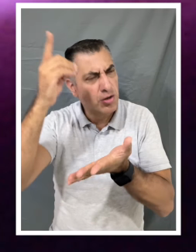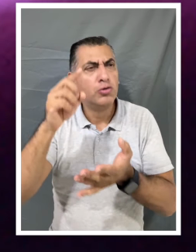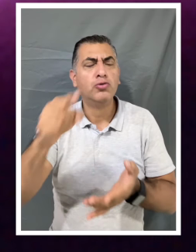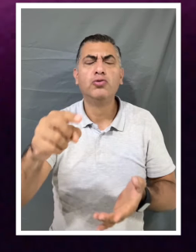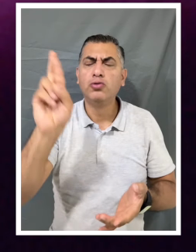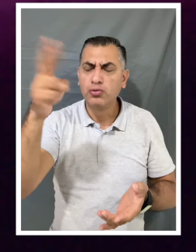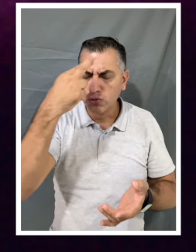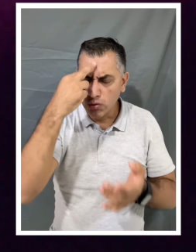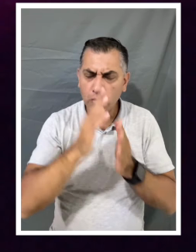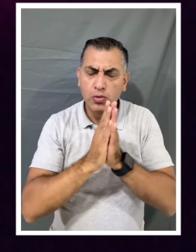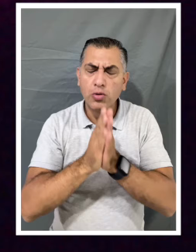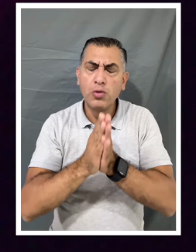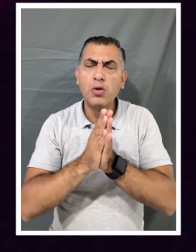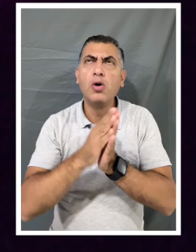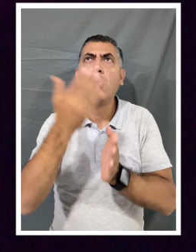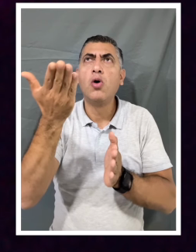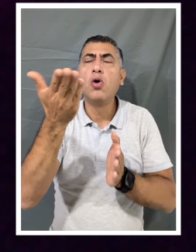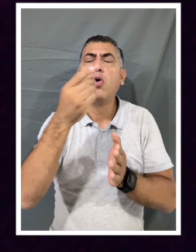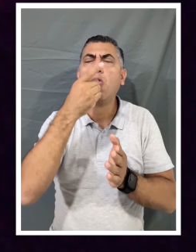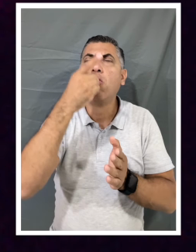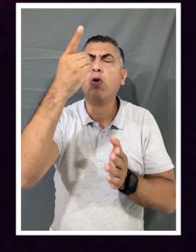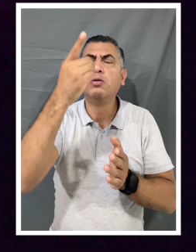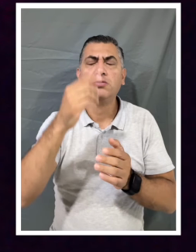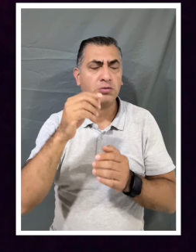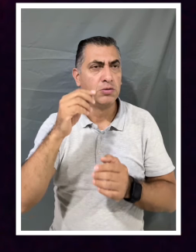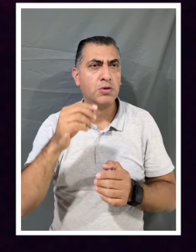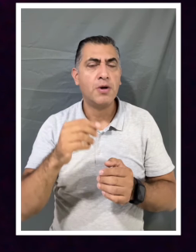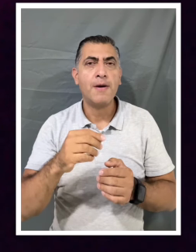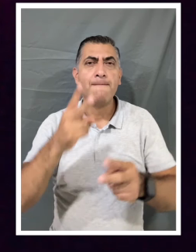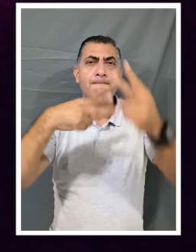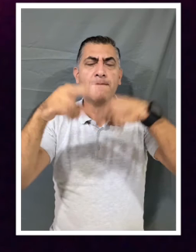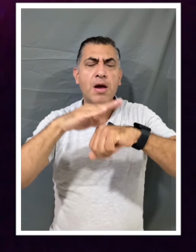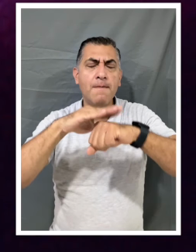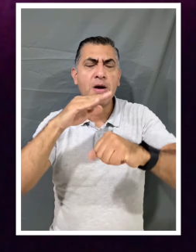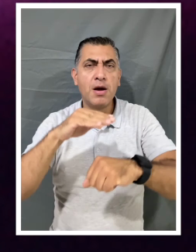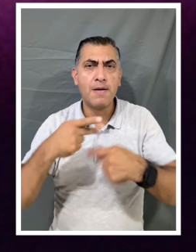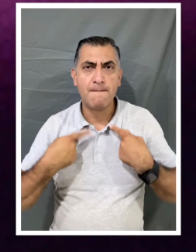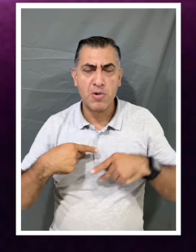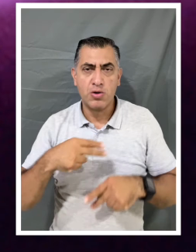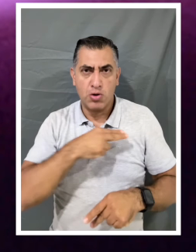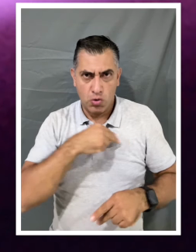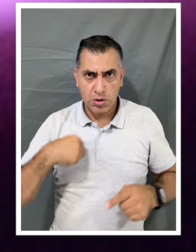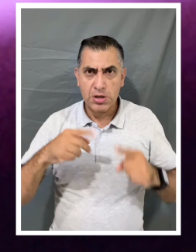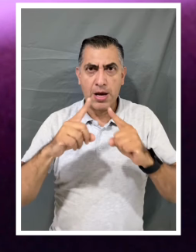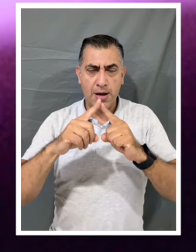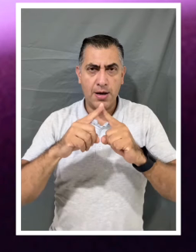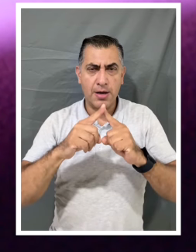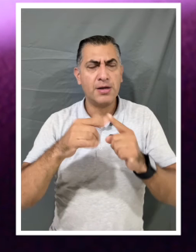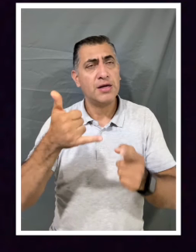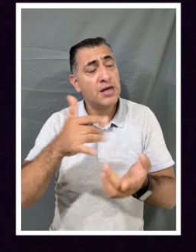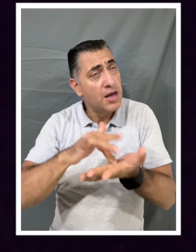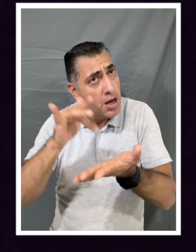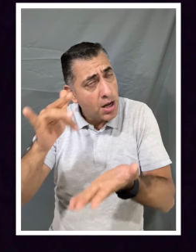nosotros para que nuevas personas puedan llegar y tener un encuentro con Dios y bueno yo agradezco al pastor Gary pastor principal de nuestra iglesia que me da la